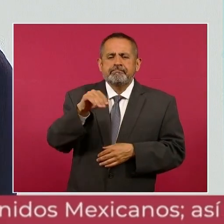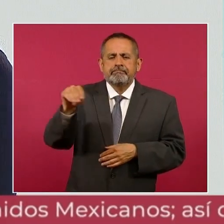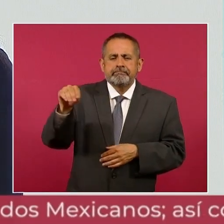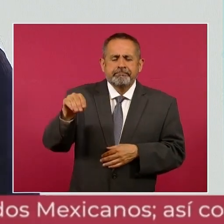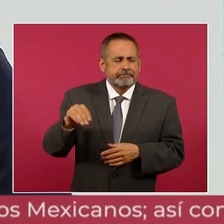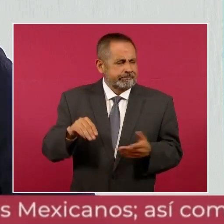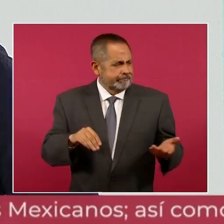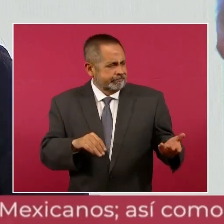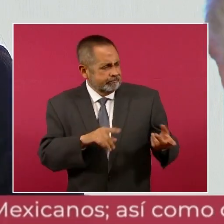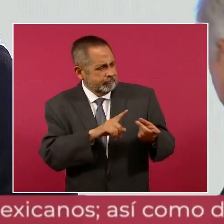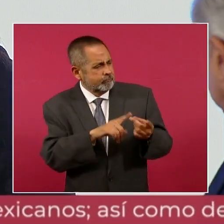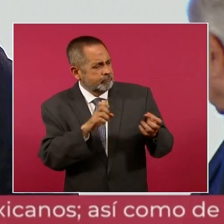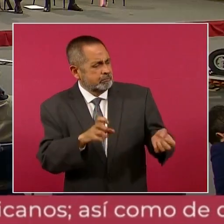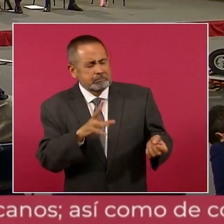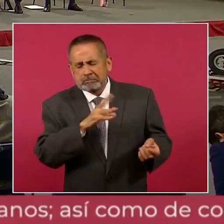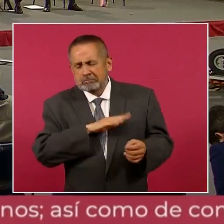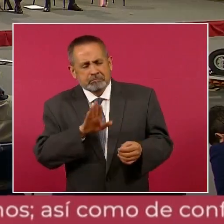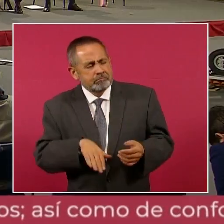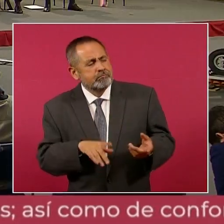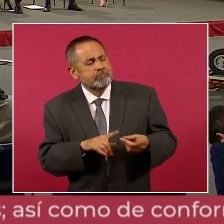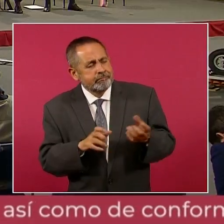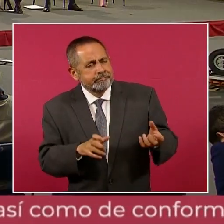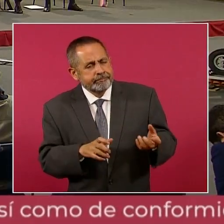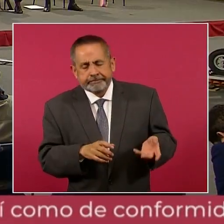mentira terminó por caer.